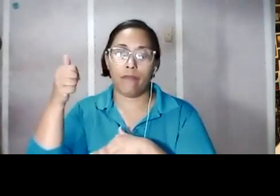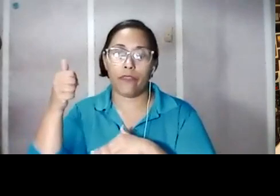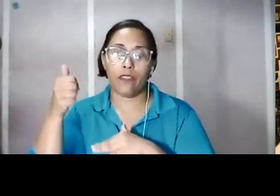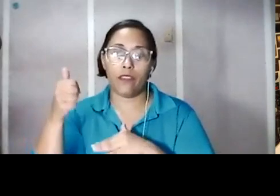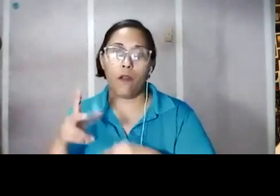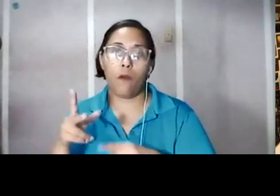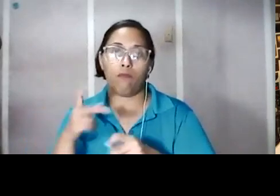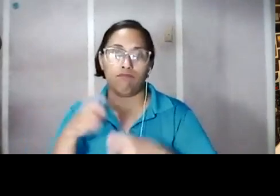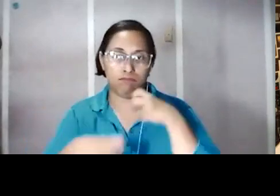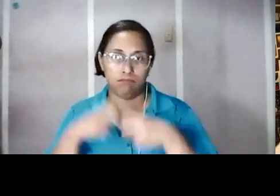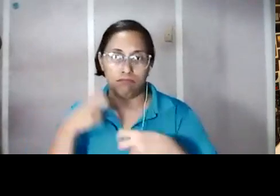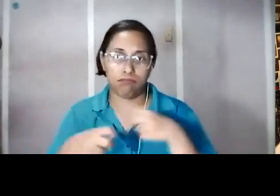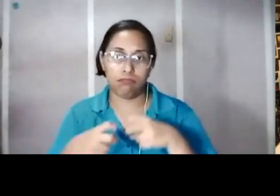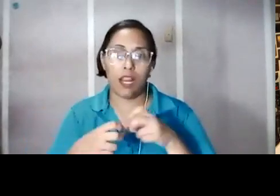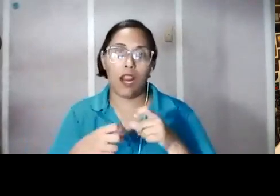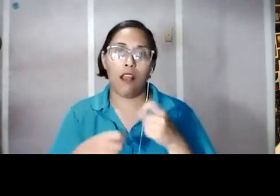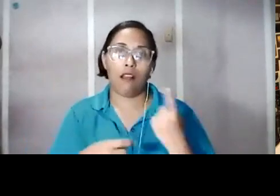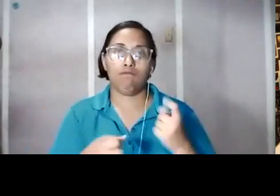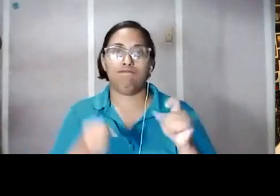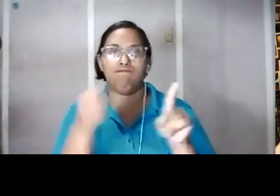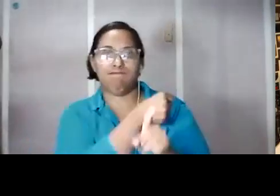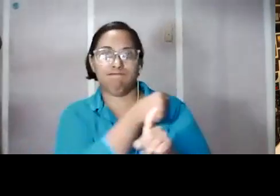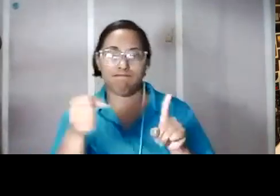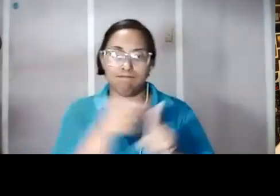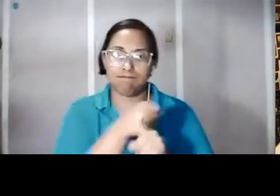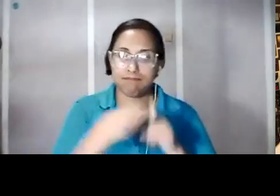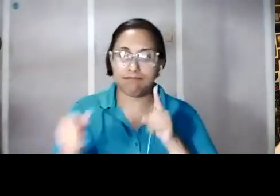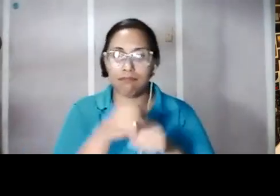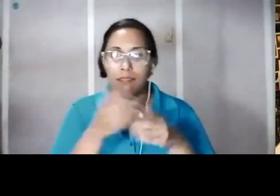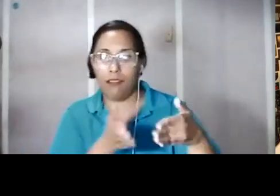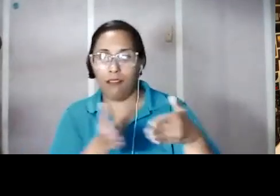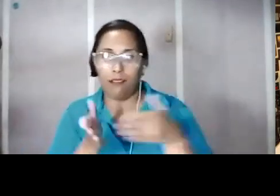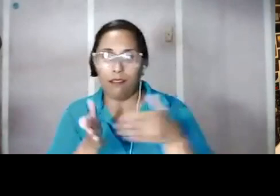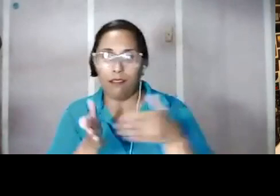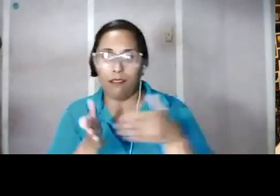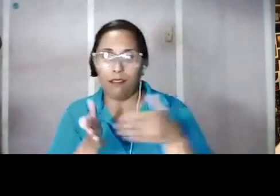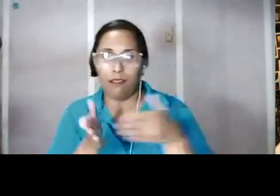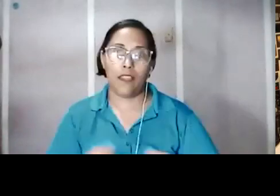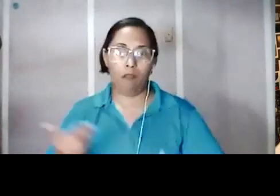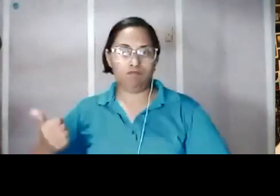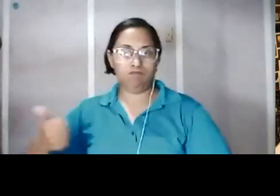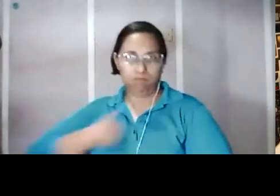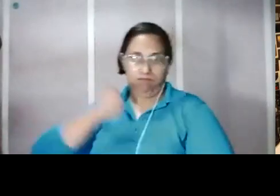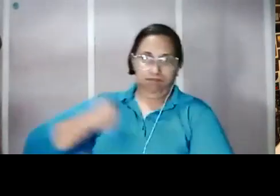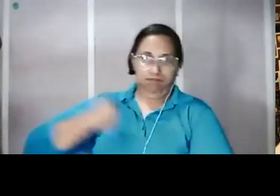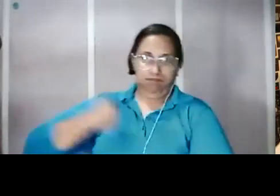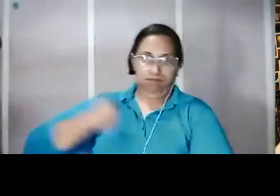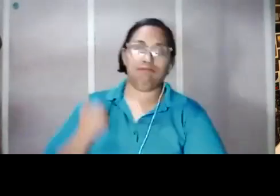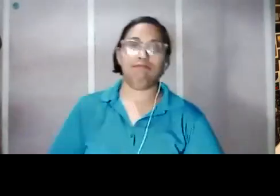incidencia de peleas callejeras, de escaramuzas, de guapetura, ¿no?